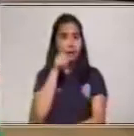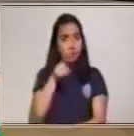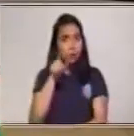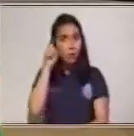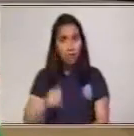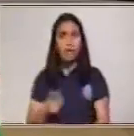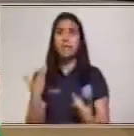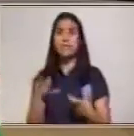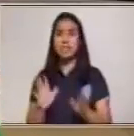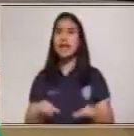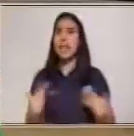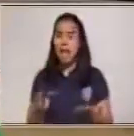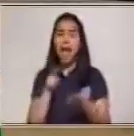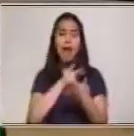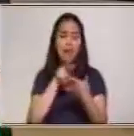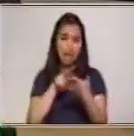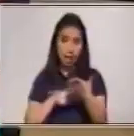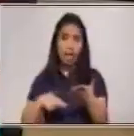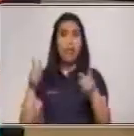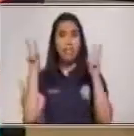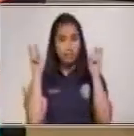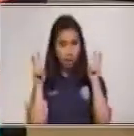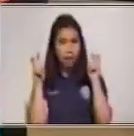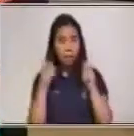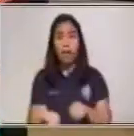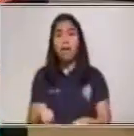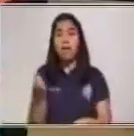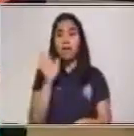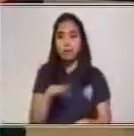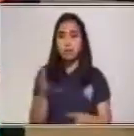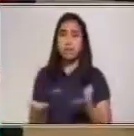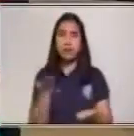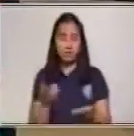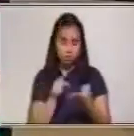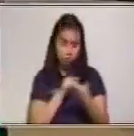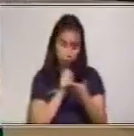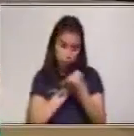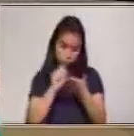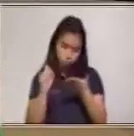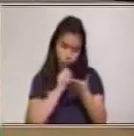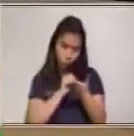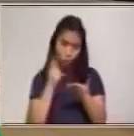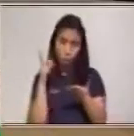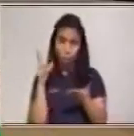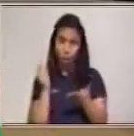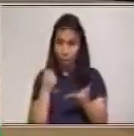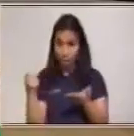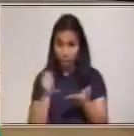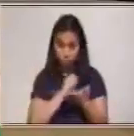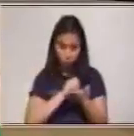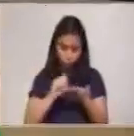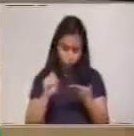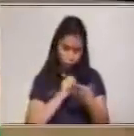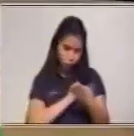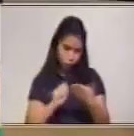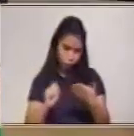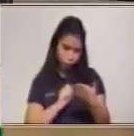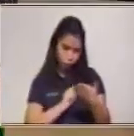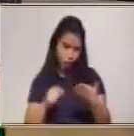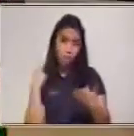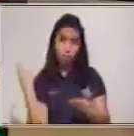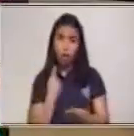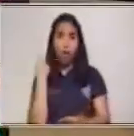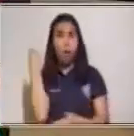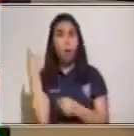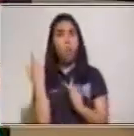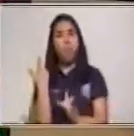subrayado para poder extraer ideas principales, ideas secundarias y aquellos detalles que tú consideras